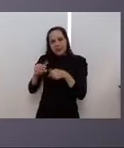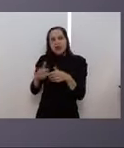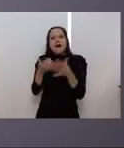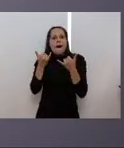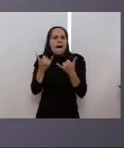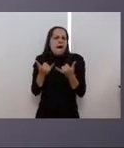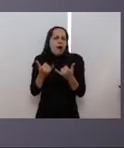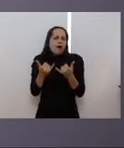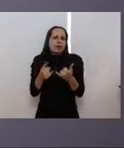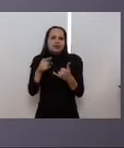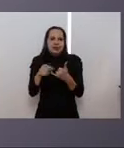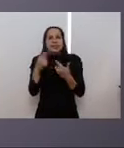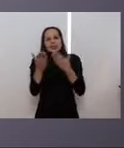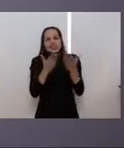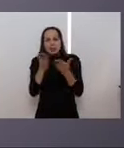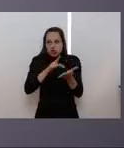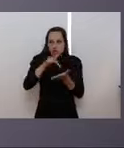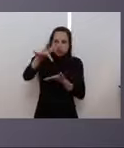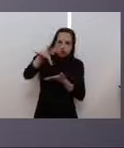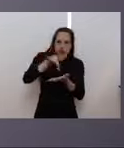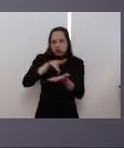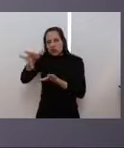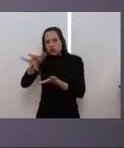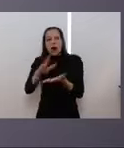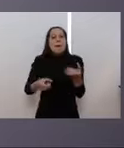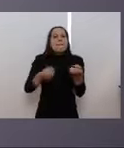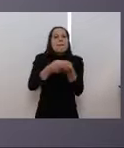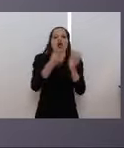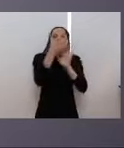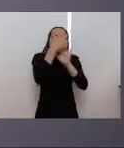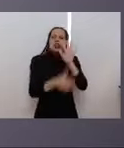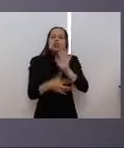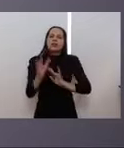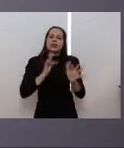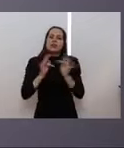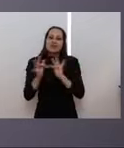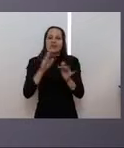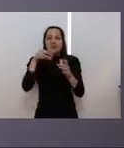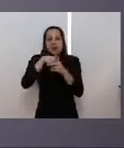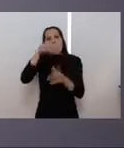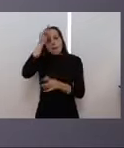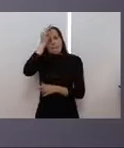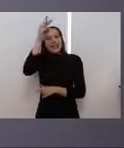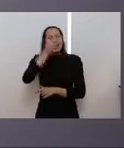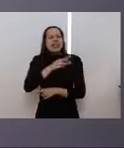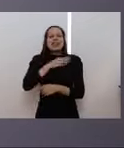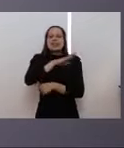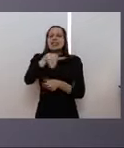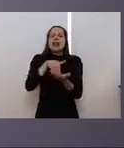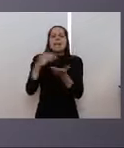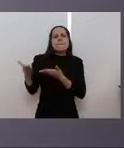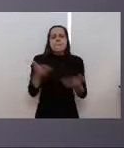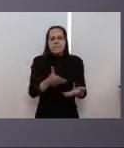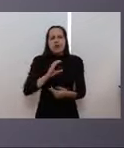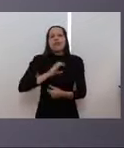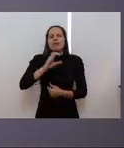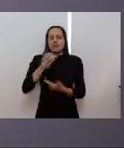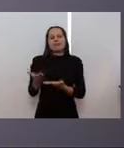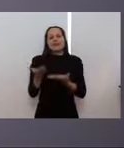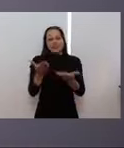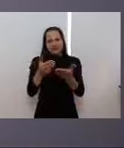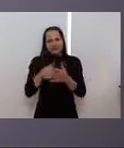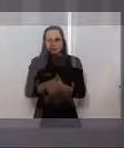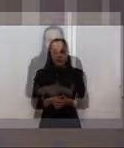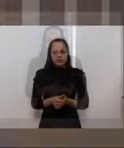subdirector de servicios ambulatorios y de apoyo diagnóstico y terapéutico del hospital militar central bienvenido coronel le doy la palabra